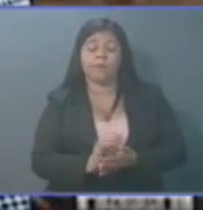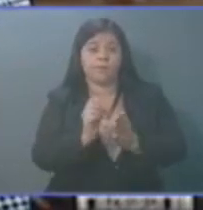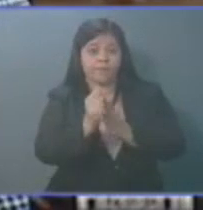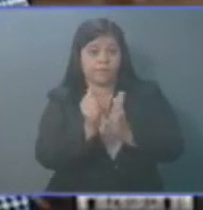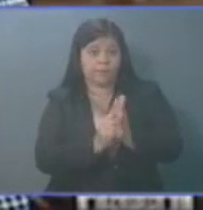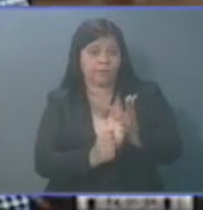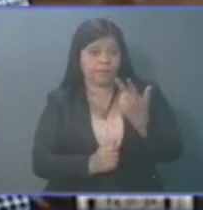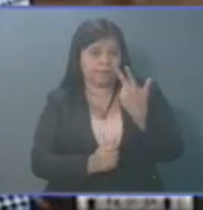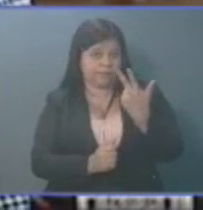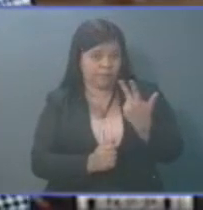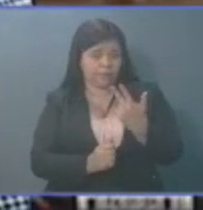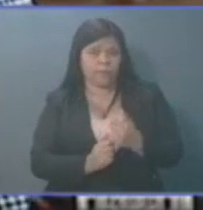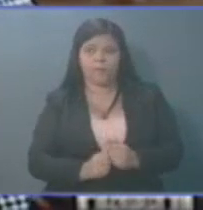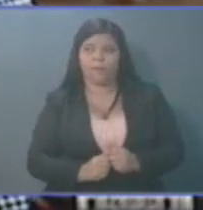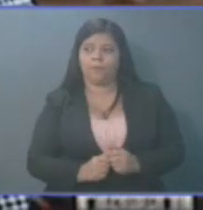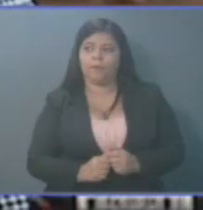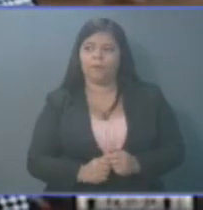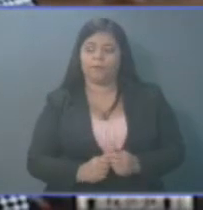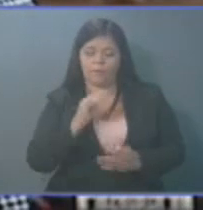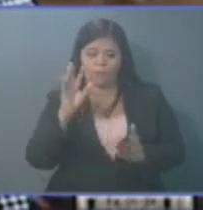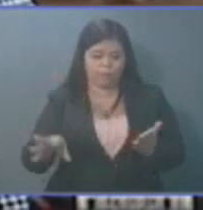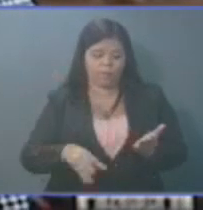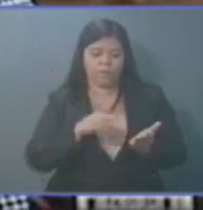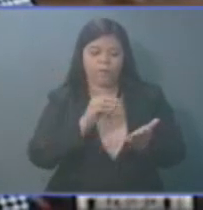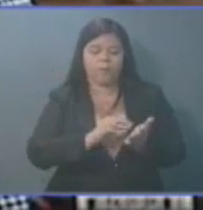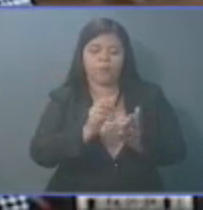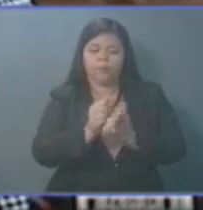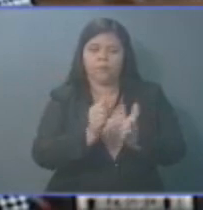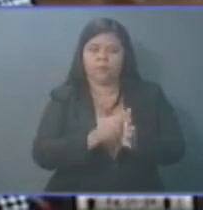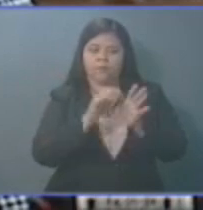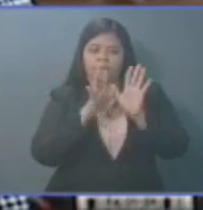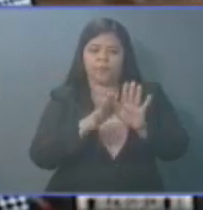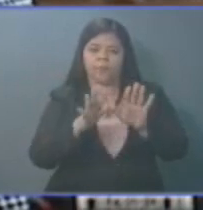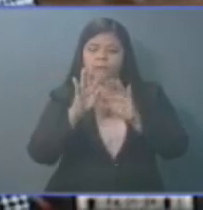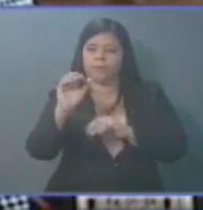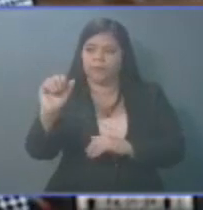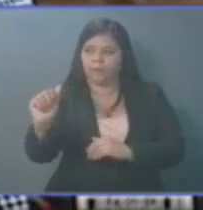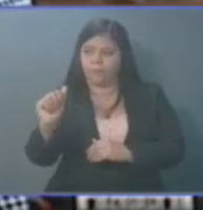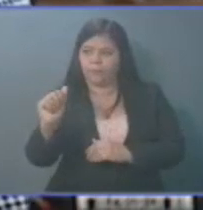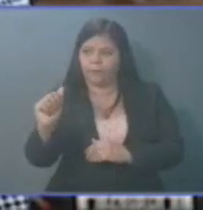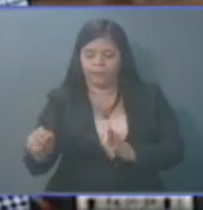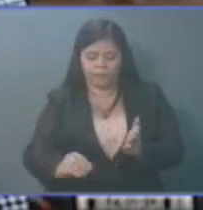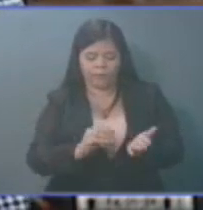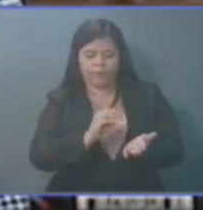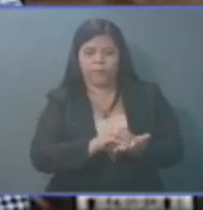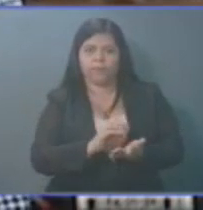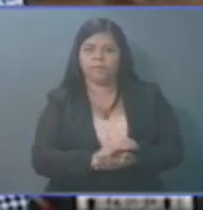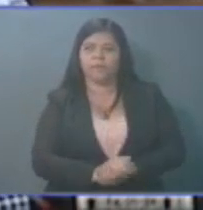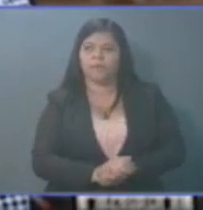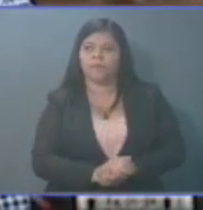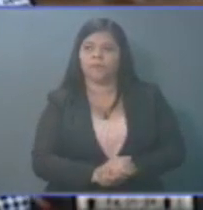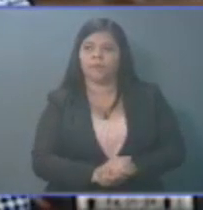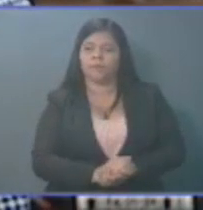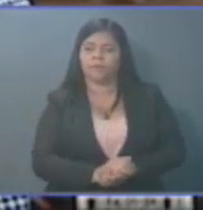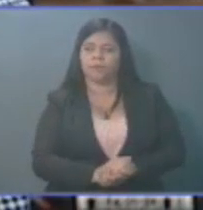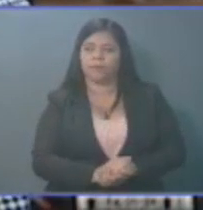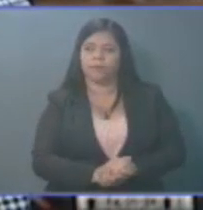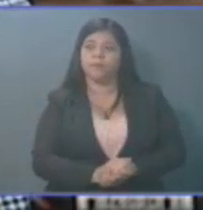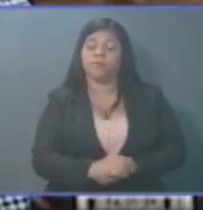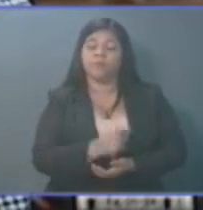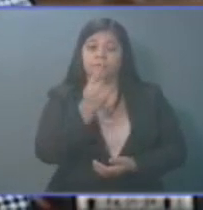Artículo 3. Adicionase un artículo 19A de la manera siguiente.